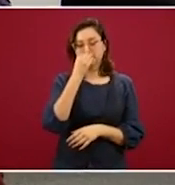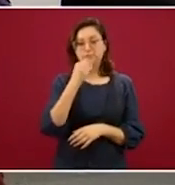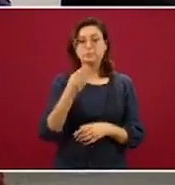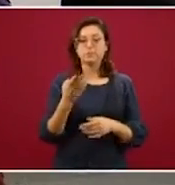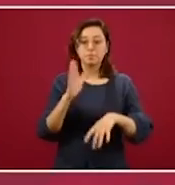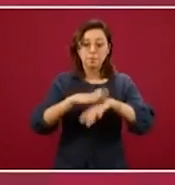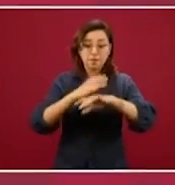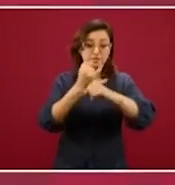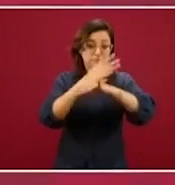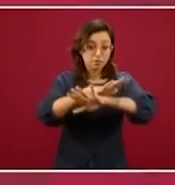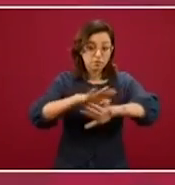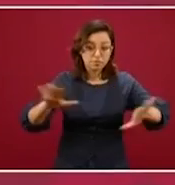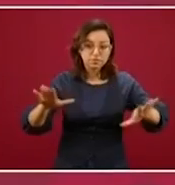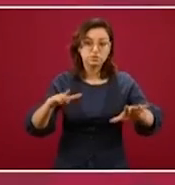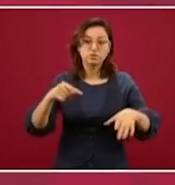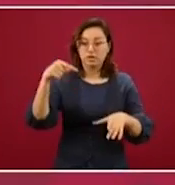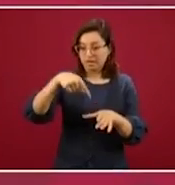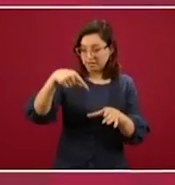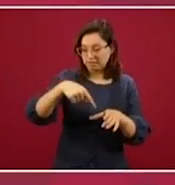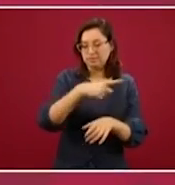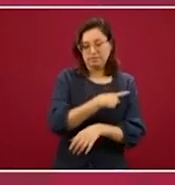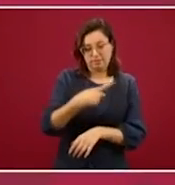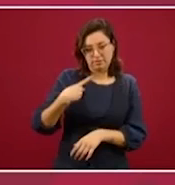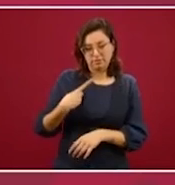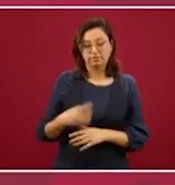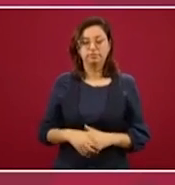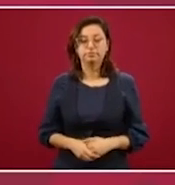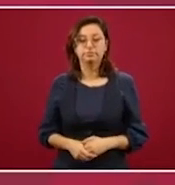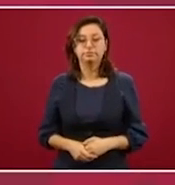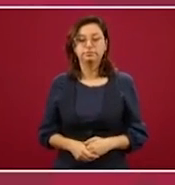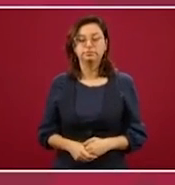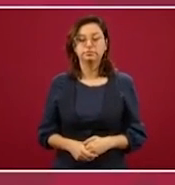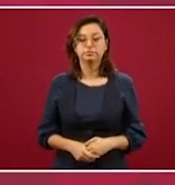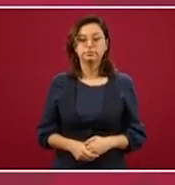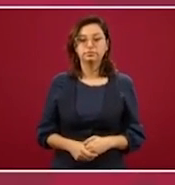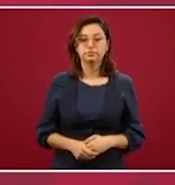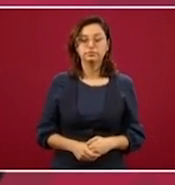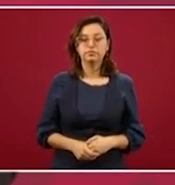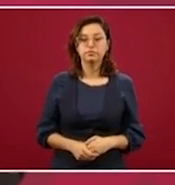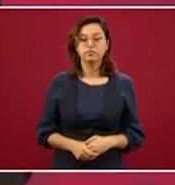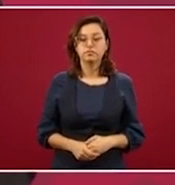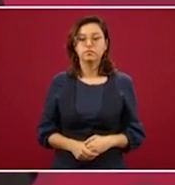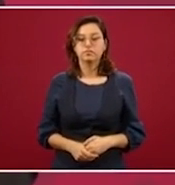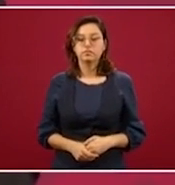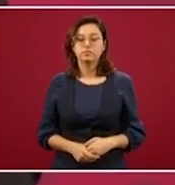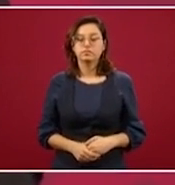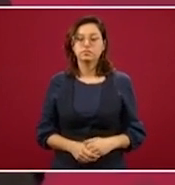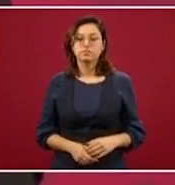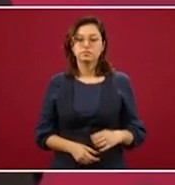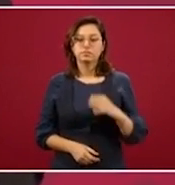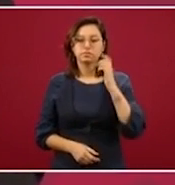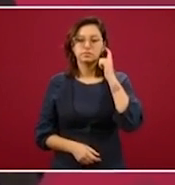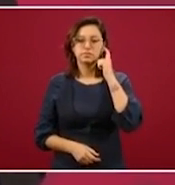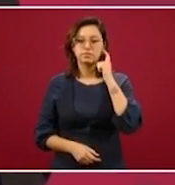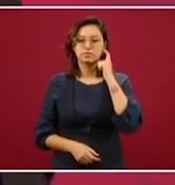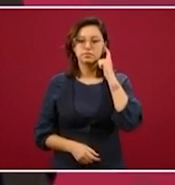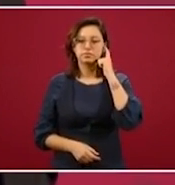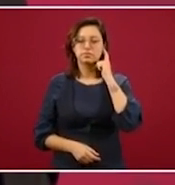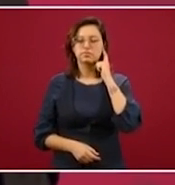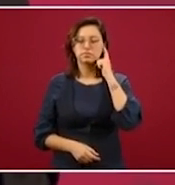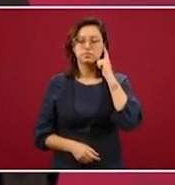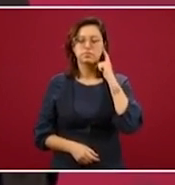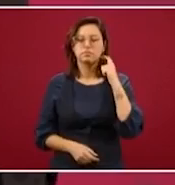dé información en estos centros coordinadores. Todo esto va a resolverse